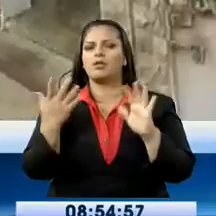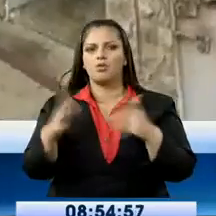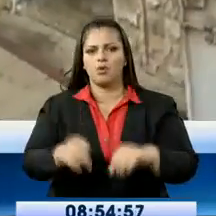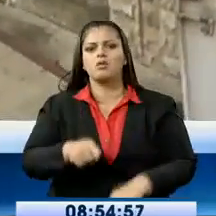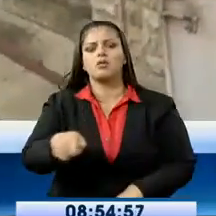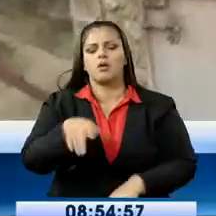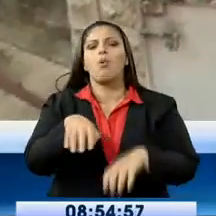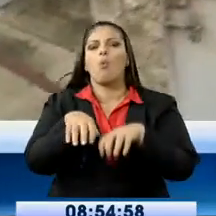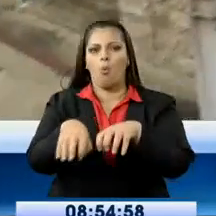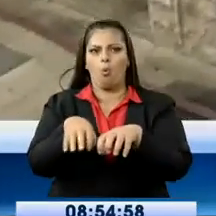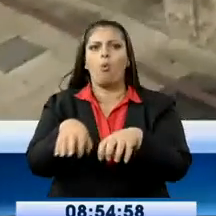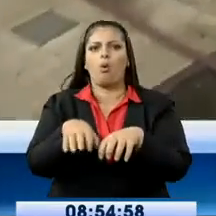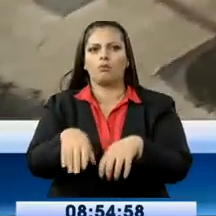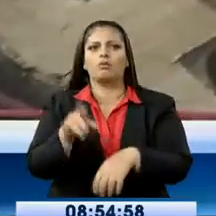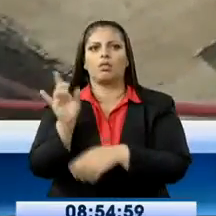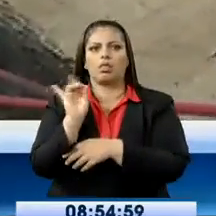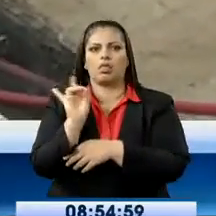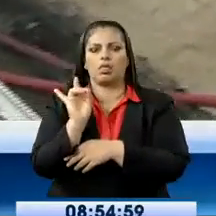mascota,